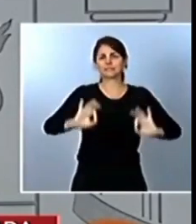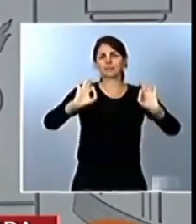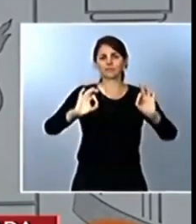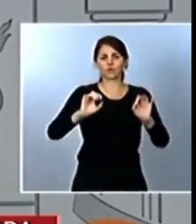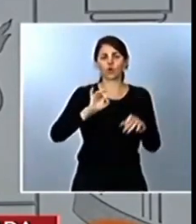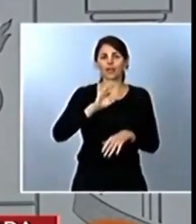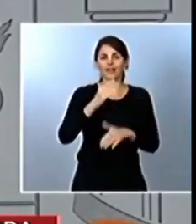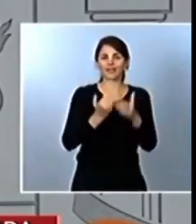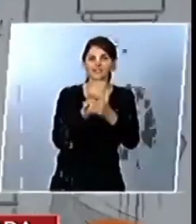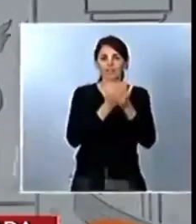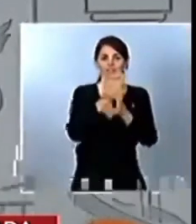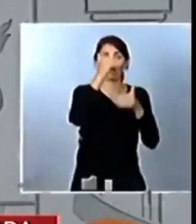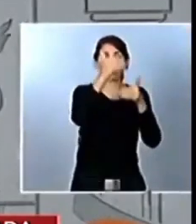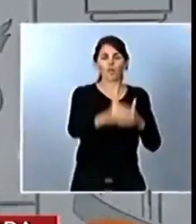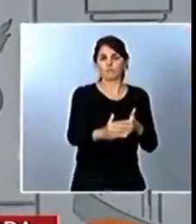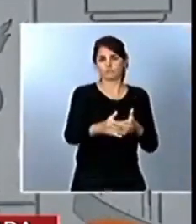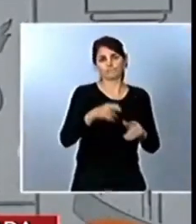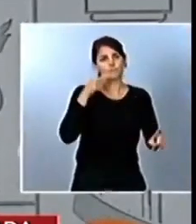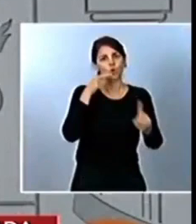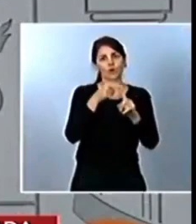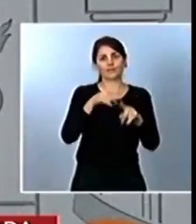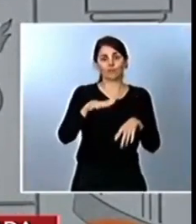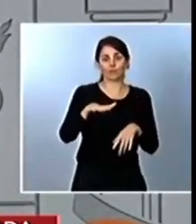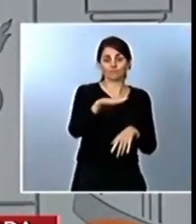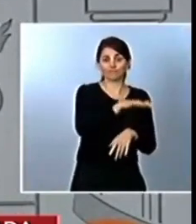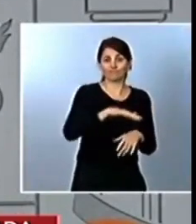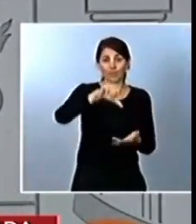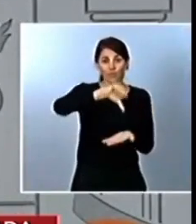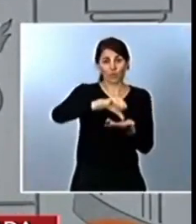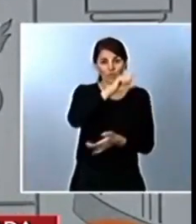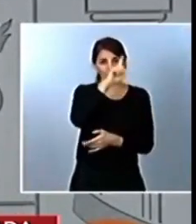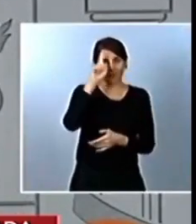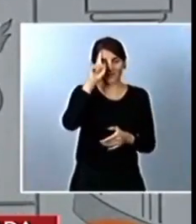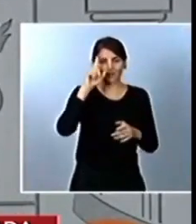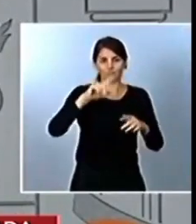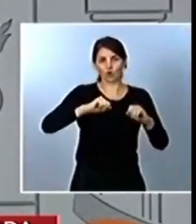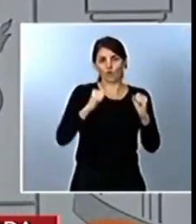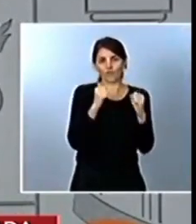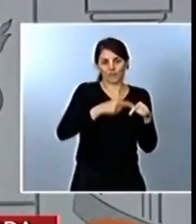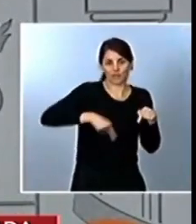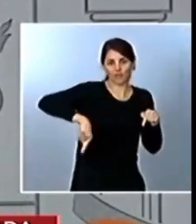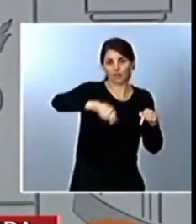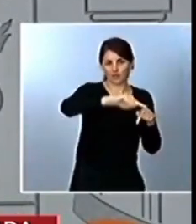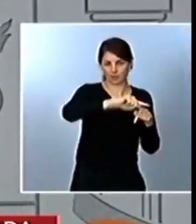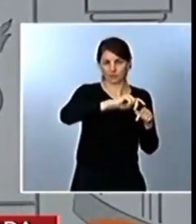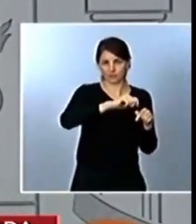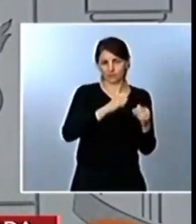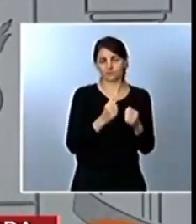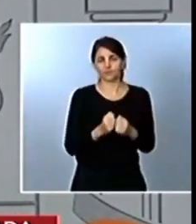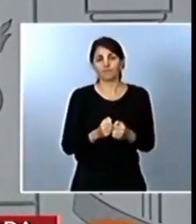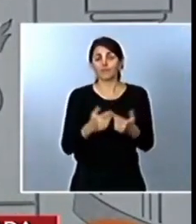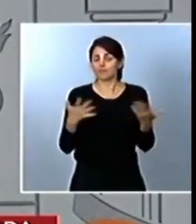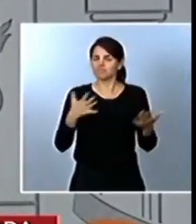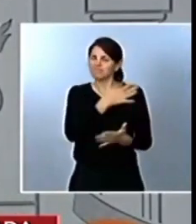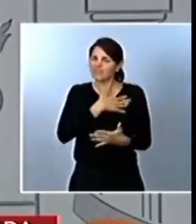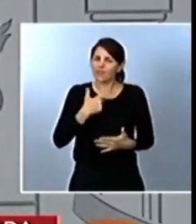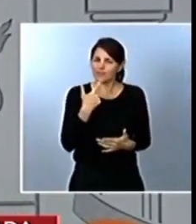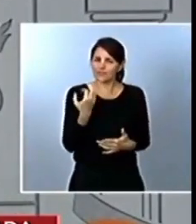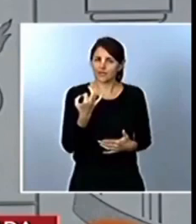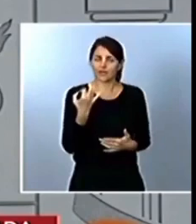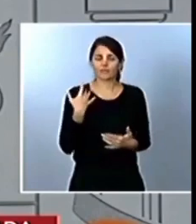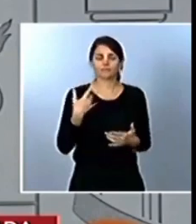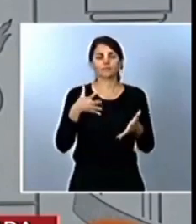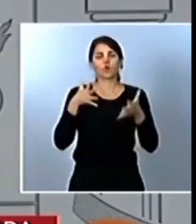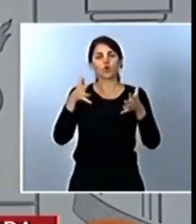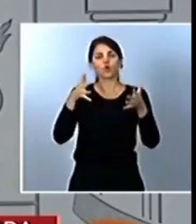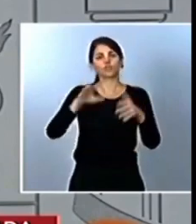confinar perimetralmente el conjunto de la ciudad de Madrid. Por tanto, lo que le quiero decir con esto es que el Consejo Interterritorial será el espacio donde